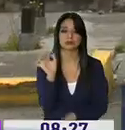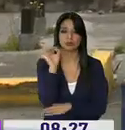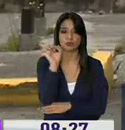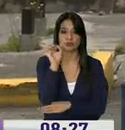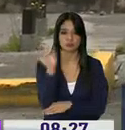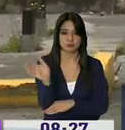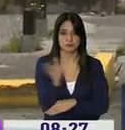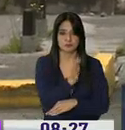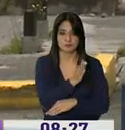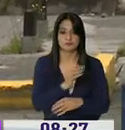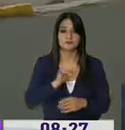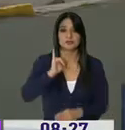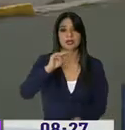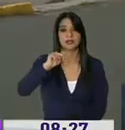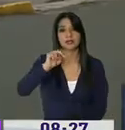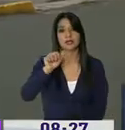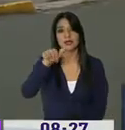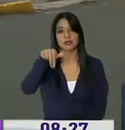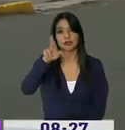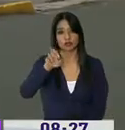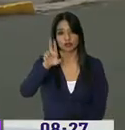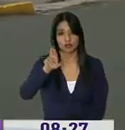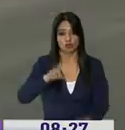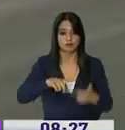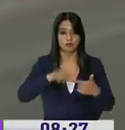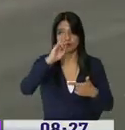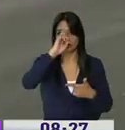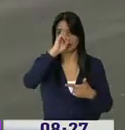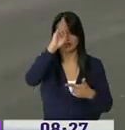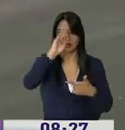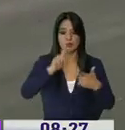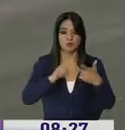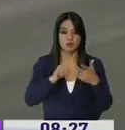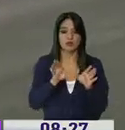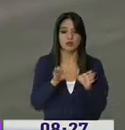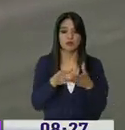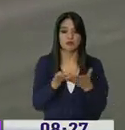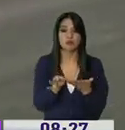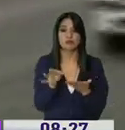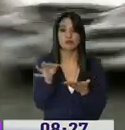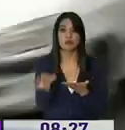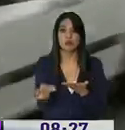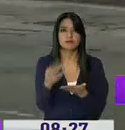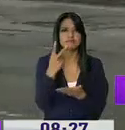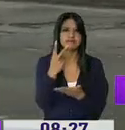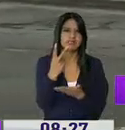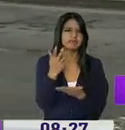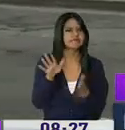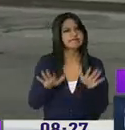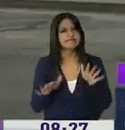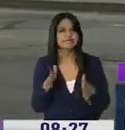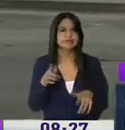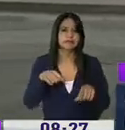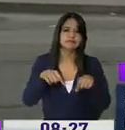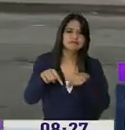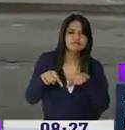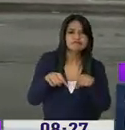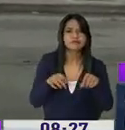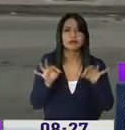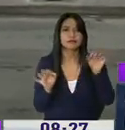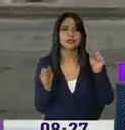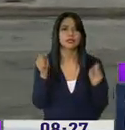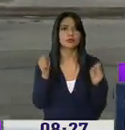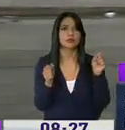el sector de Iñaquito, la Rumiñahui y el Comité del Pueblo se podía apreciar un mediano movimiento de personas y